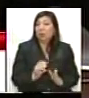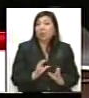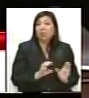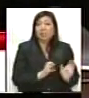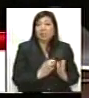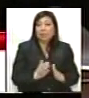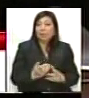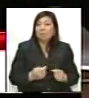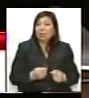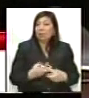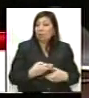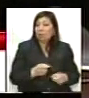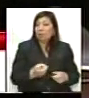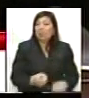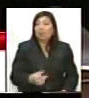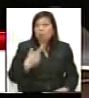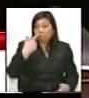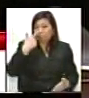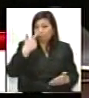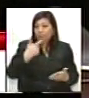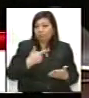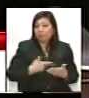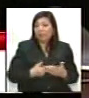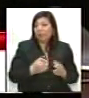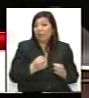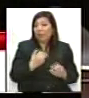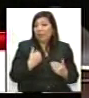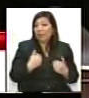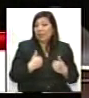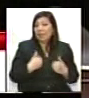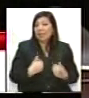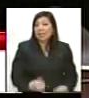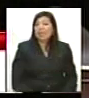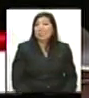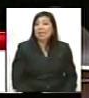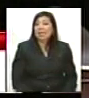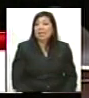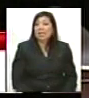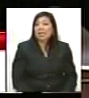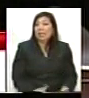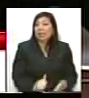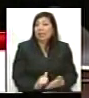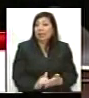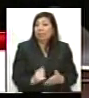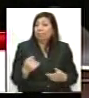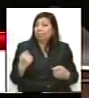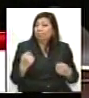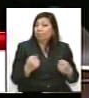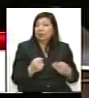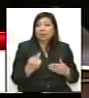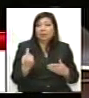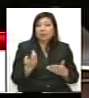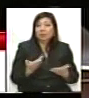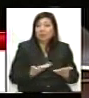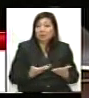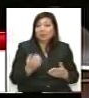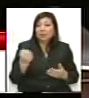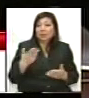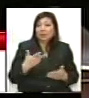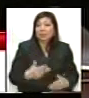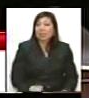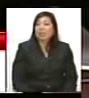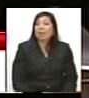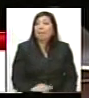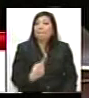de venta al público de combustible según corresponda y que sean contribuyentes generadores de renta de tercera categoría